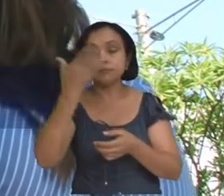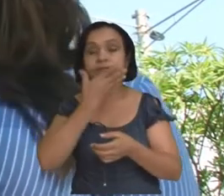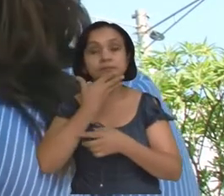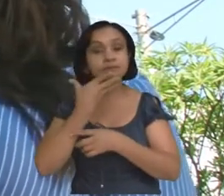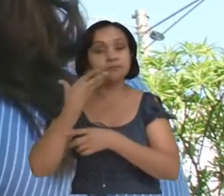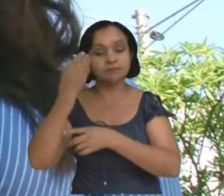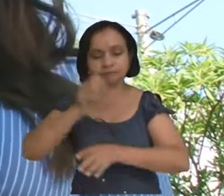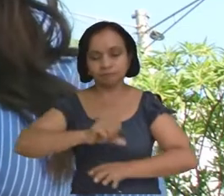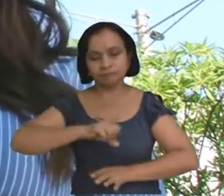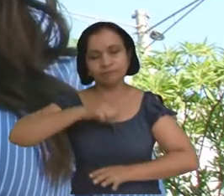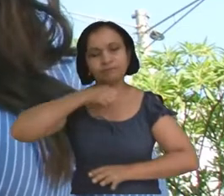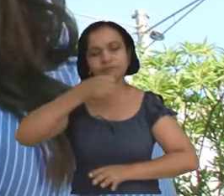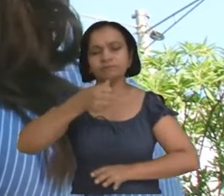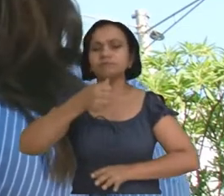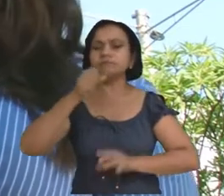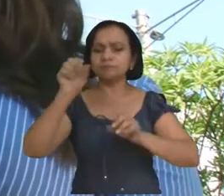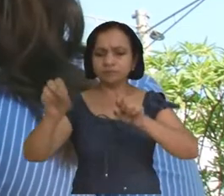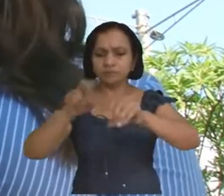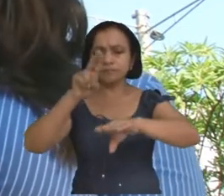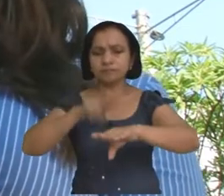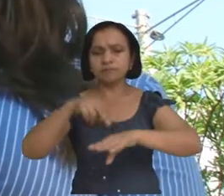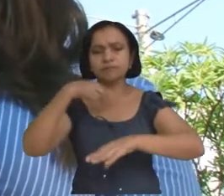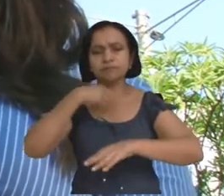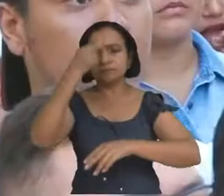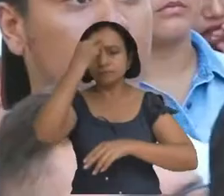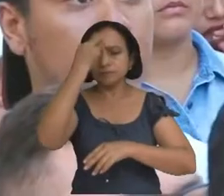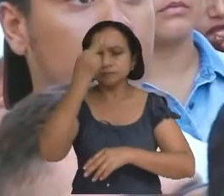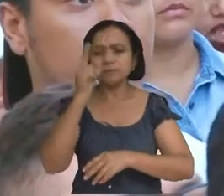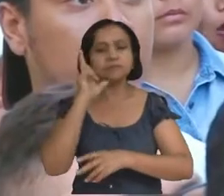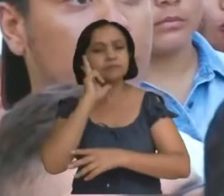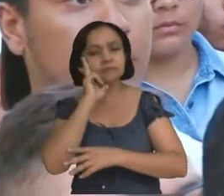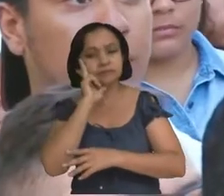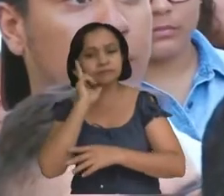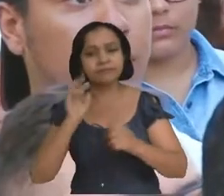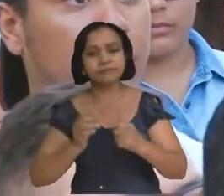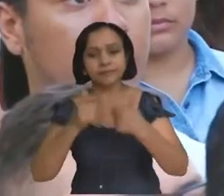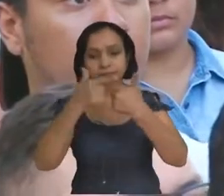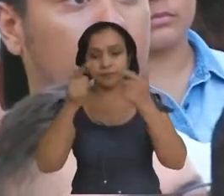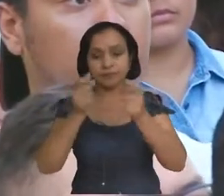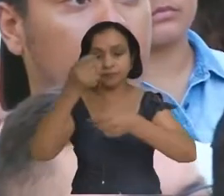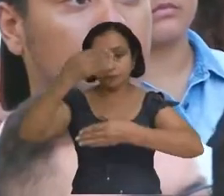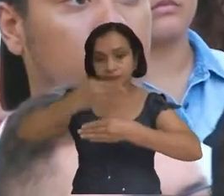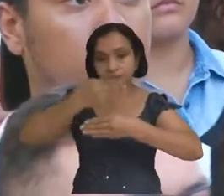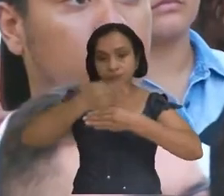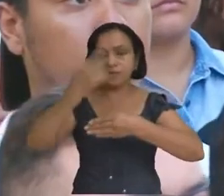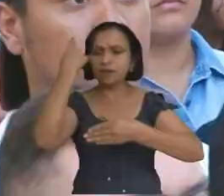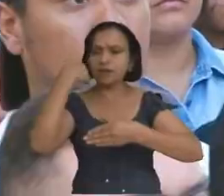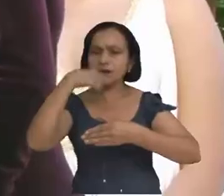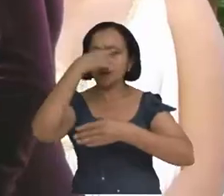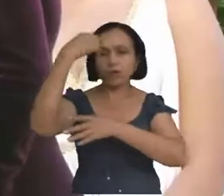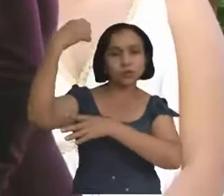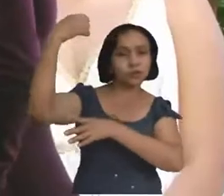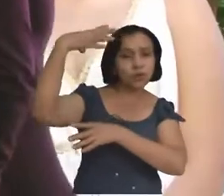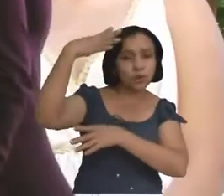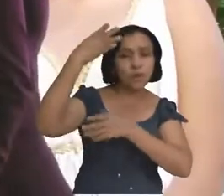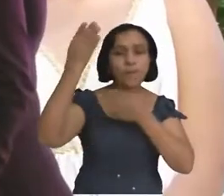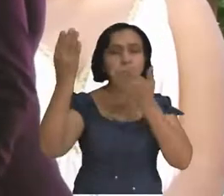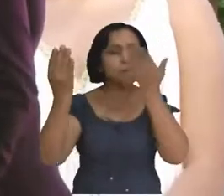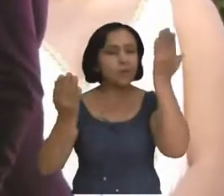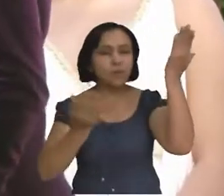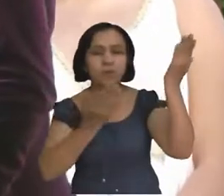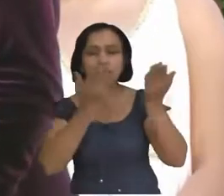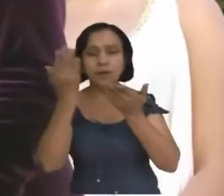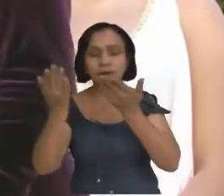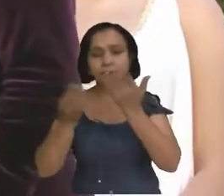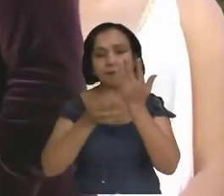y es por eso que como orgullo nacional hoy le rendimos homenaje. El grupo de teatro Cara o Sol declamó los poemas de Darío